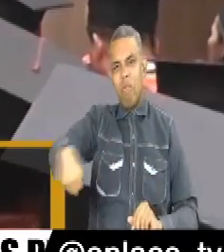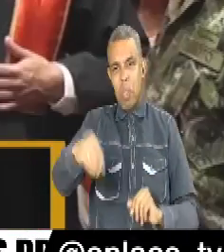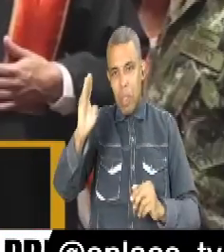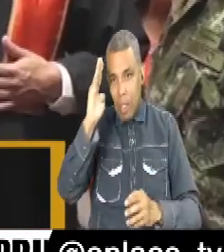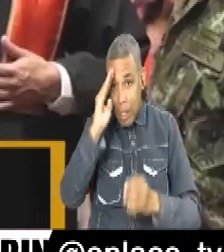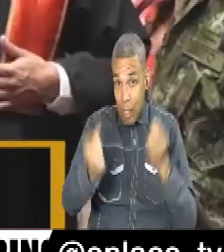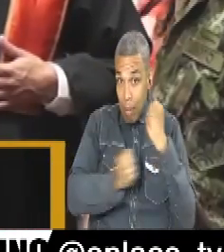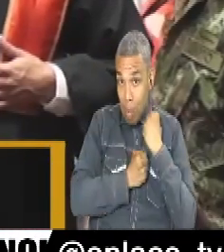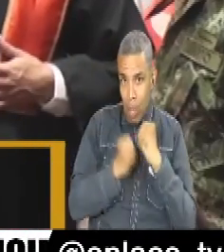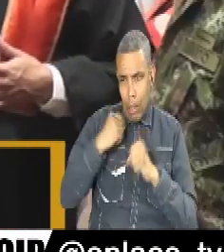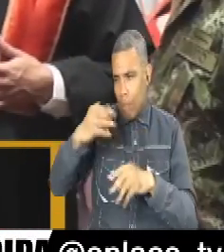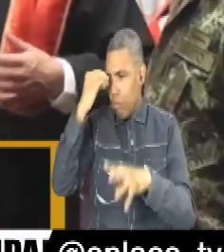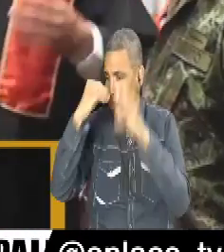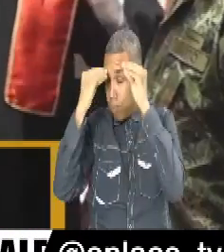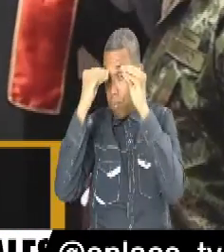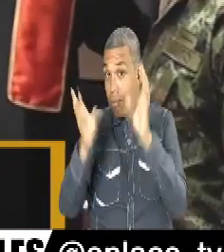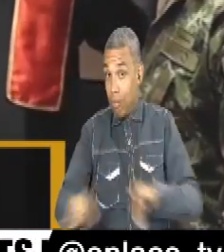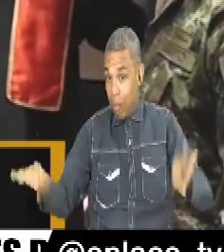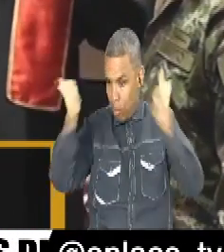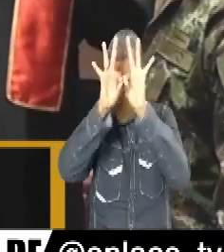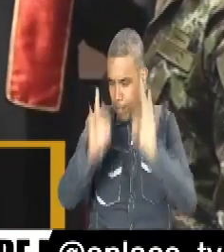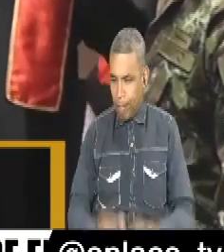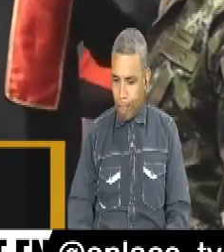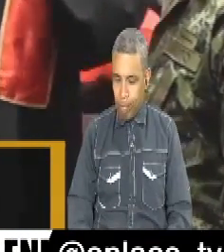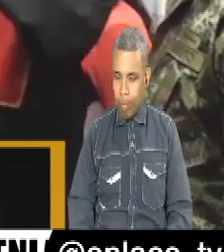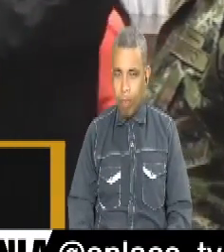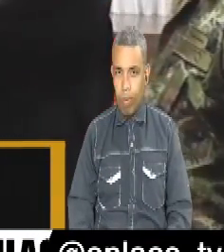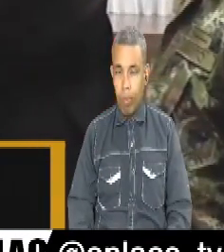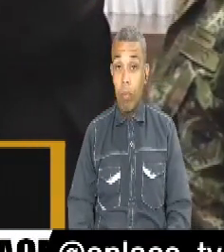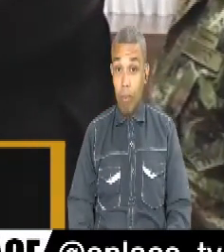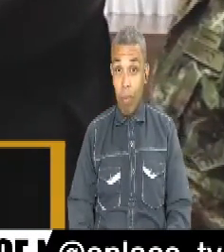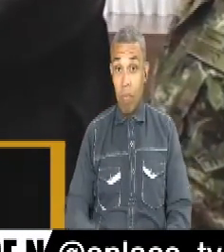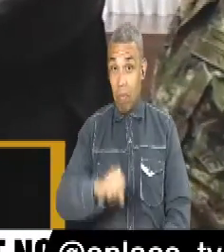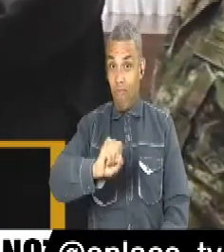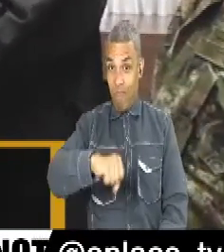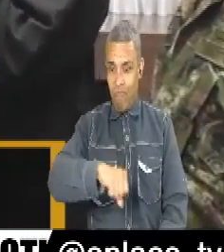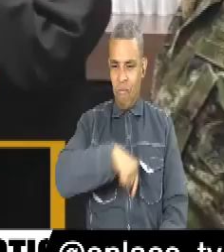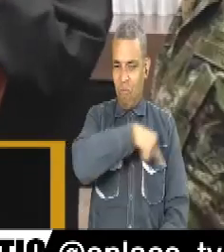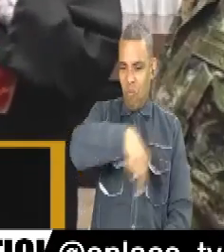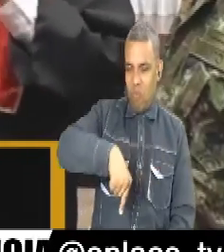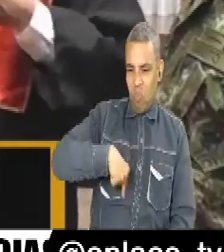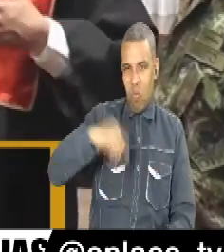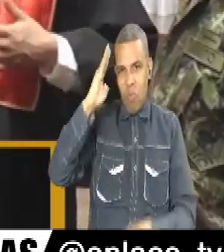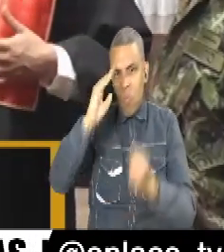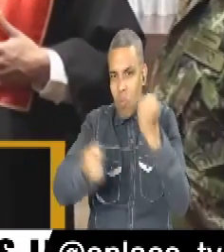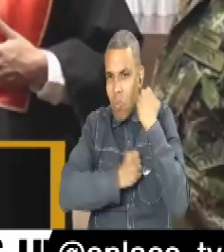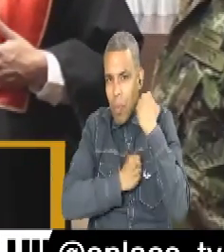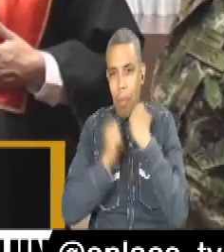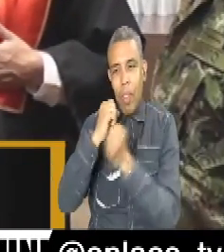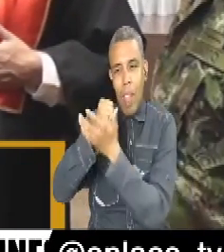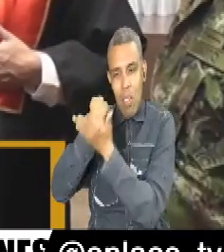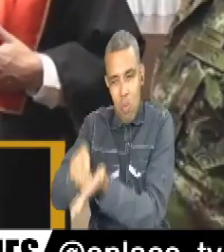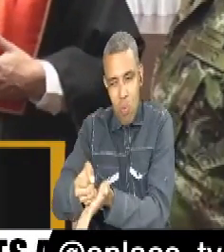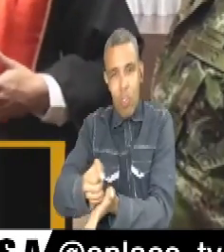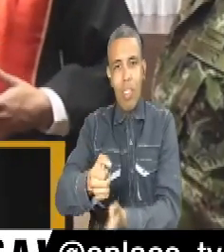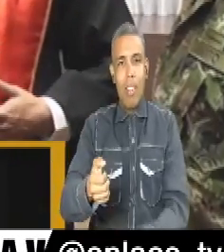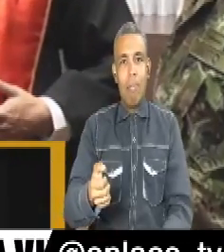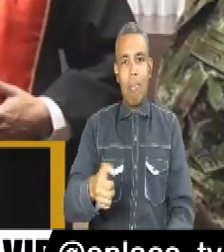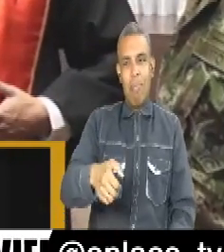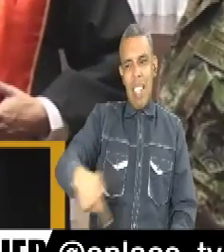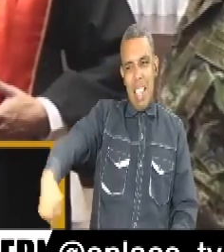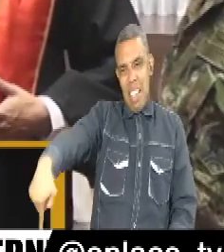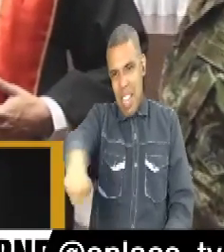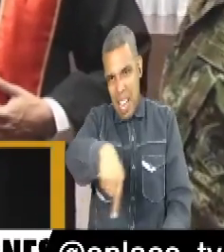campos. Bueno, para nuestra institución es un gran honor que estas personas tengan la oportunidad de seguir adelante. Es